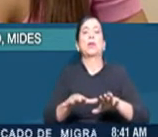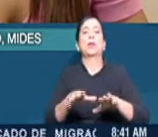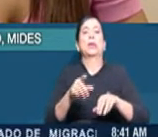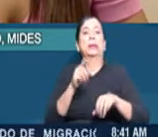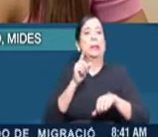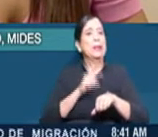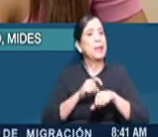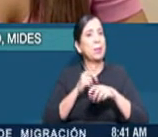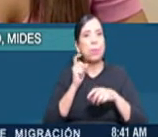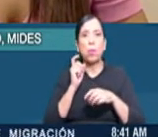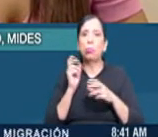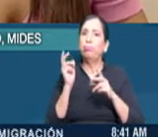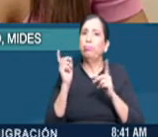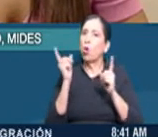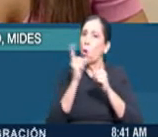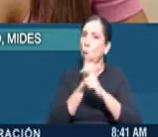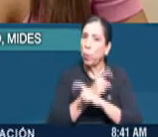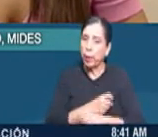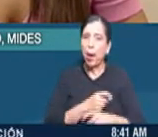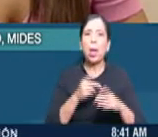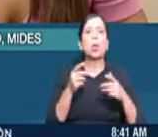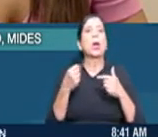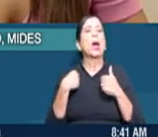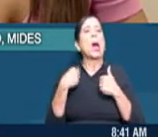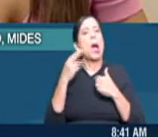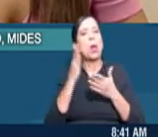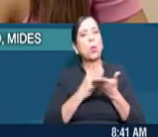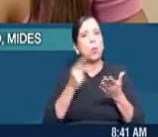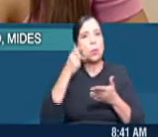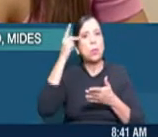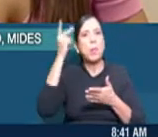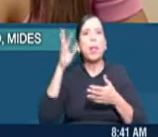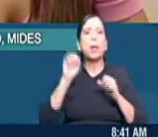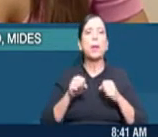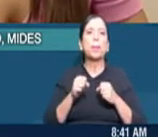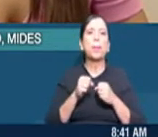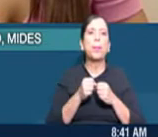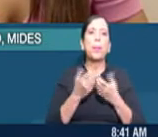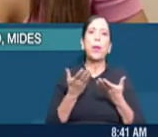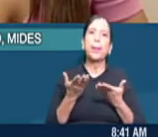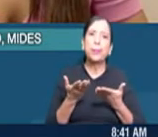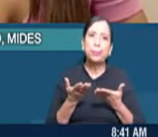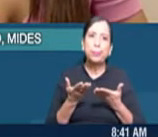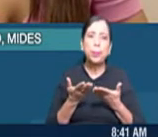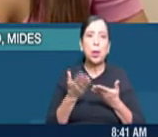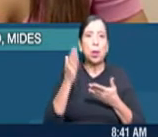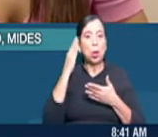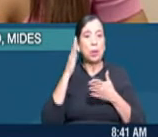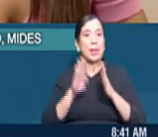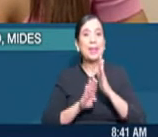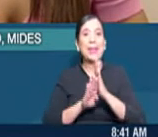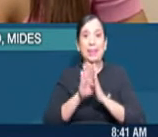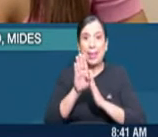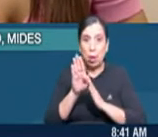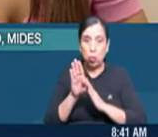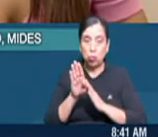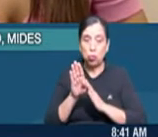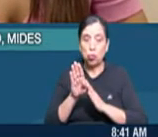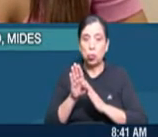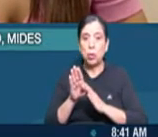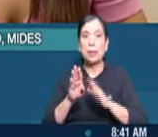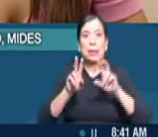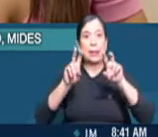seguramente hay padres que pueden estar desconociendo la importancia del desarrollo de la, del